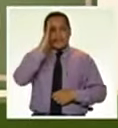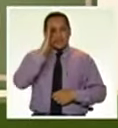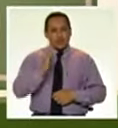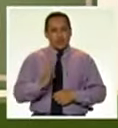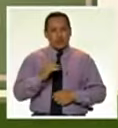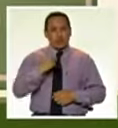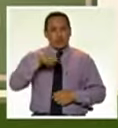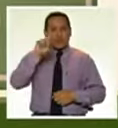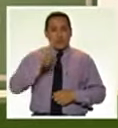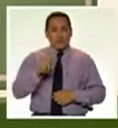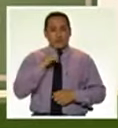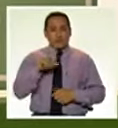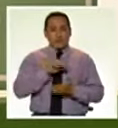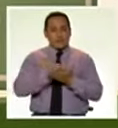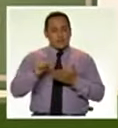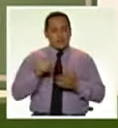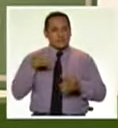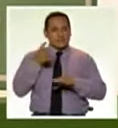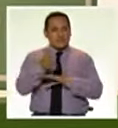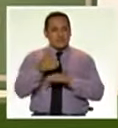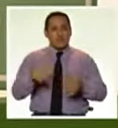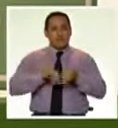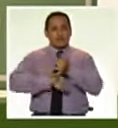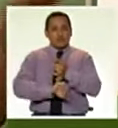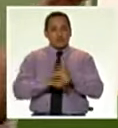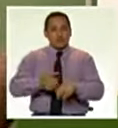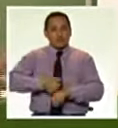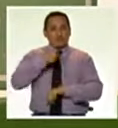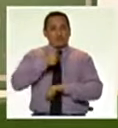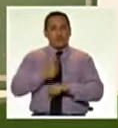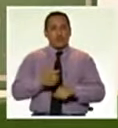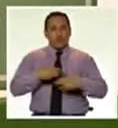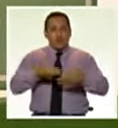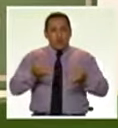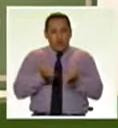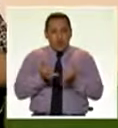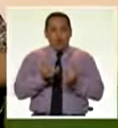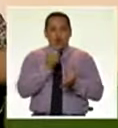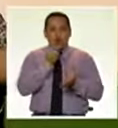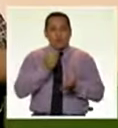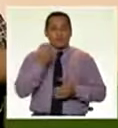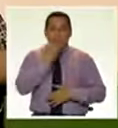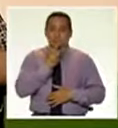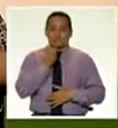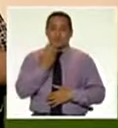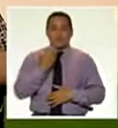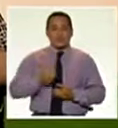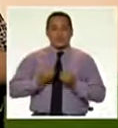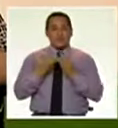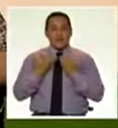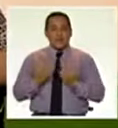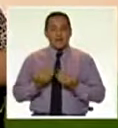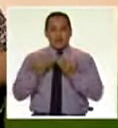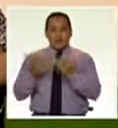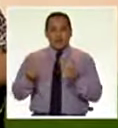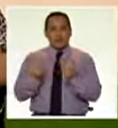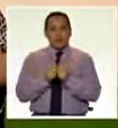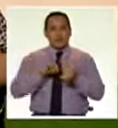estamos en la Plaza Mayor de Surco, los esperamos con ollitas surcanas. ¡Ay, qué bonito! Y ahora también estamos aquí con